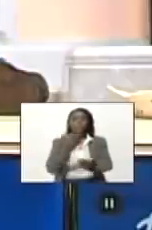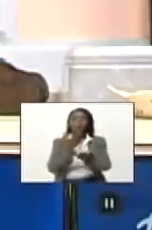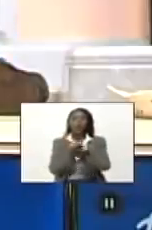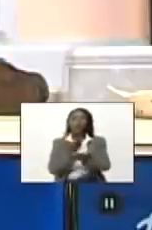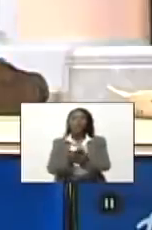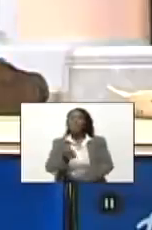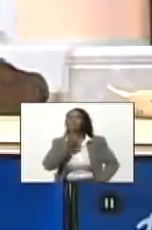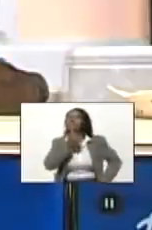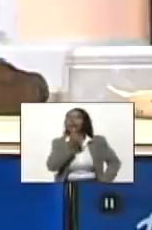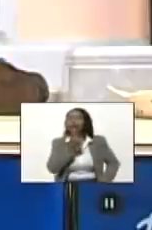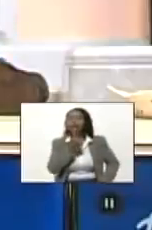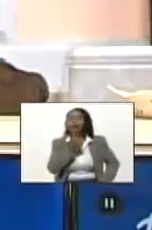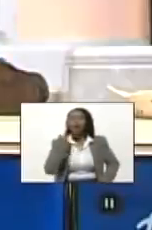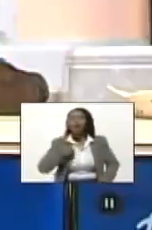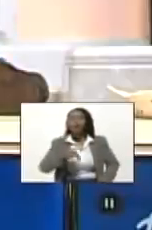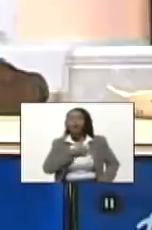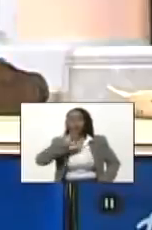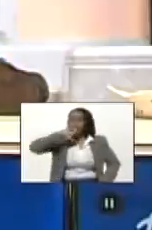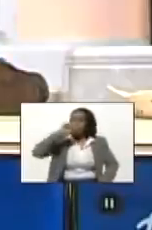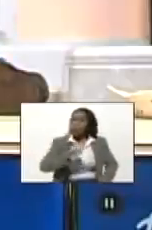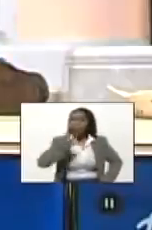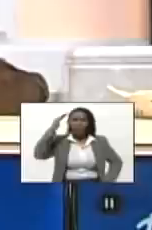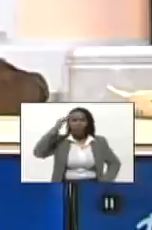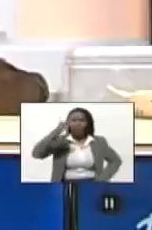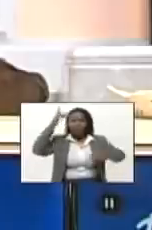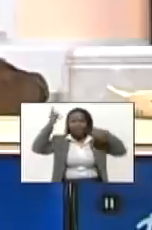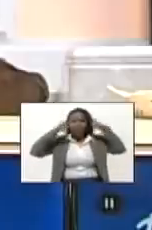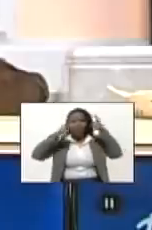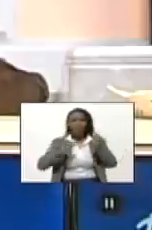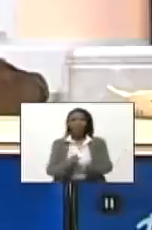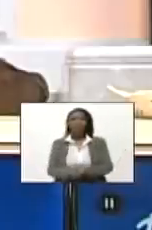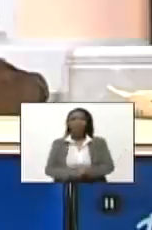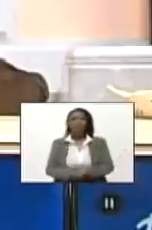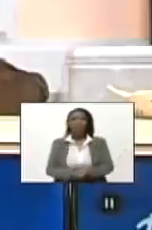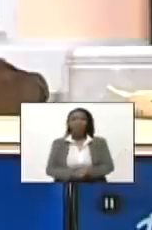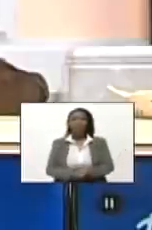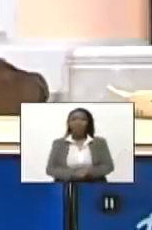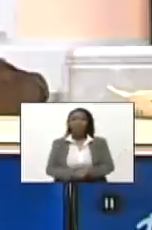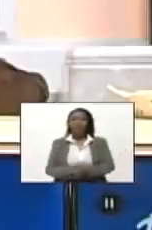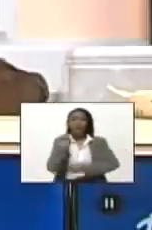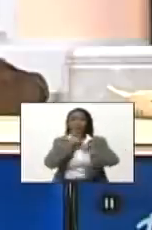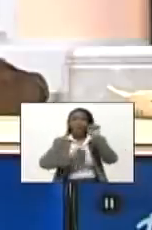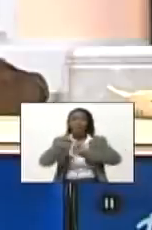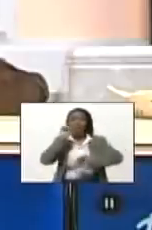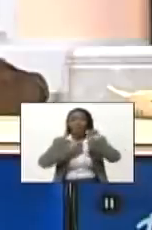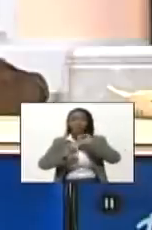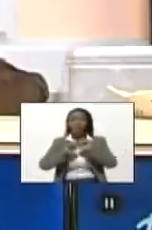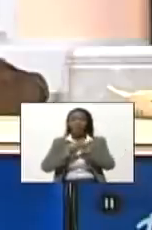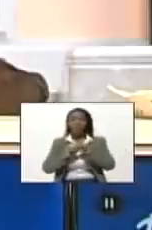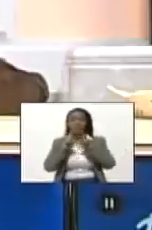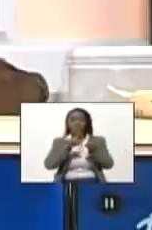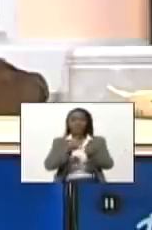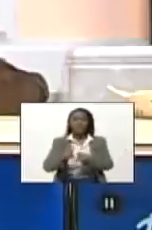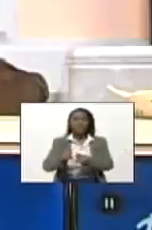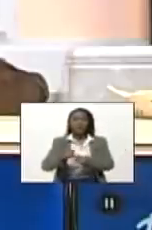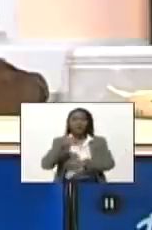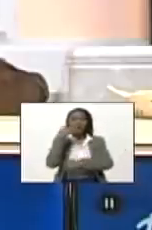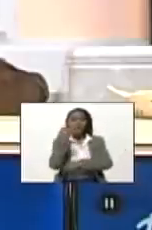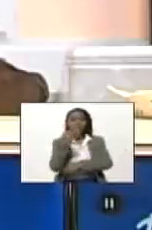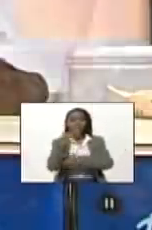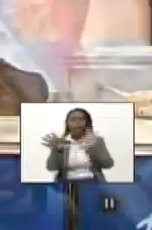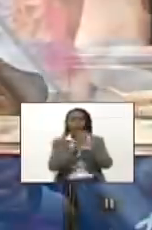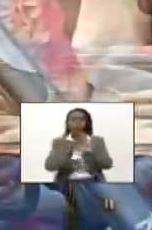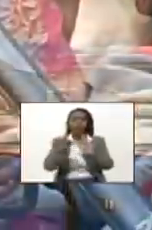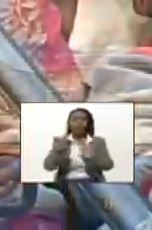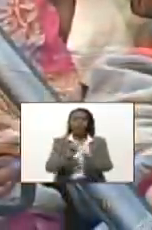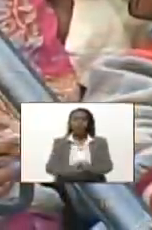¿Propuesto por quién? Por nuestro amado comandante Hugo Chávez. Y defendido con garra por los tres constituyentes